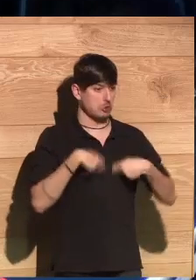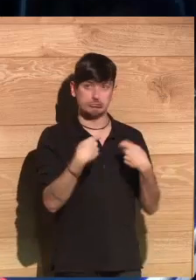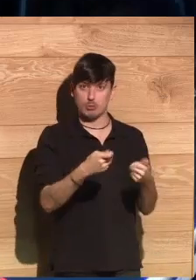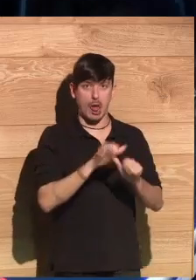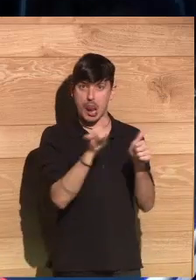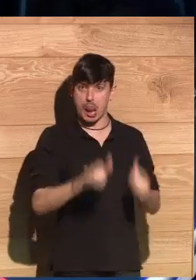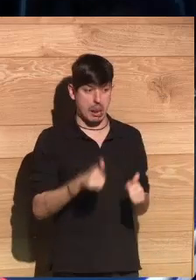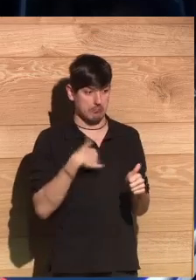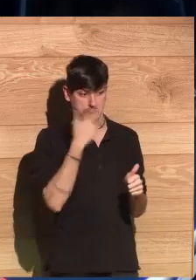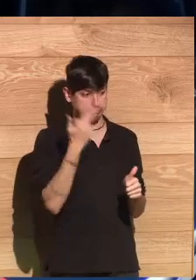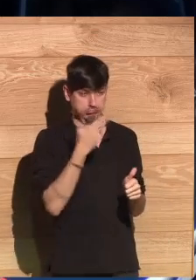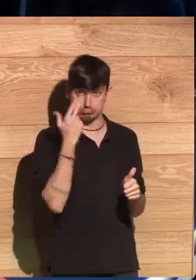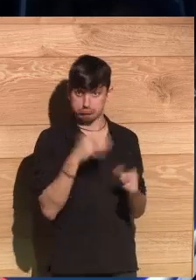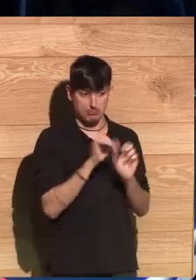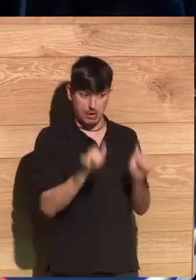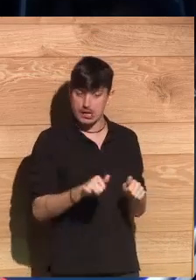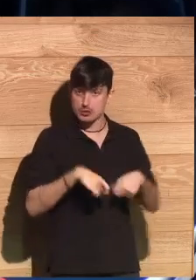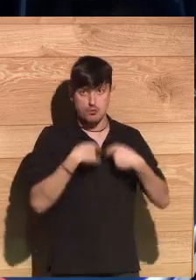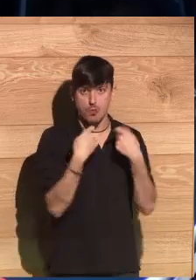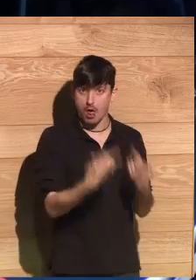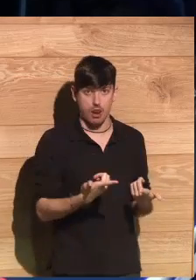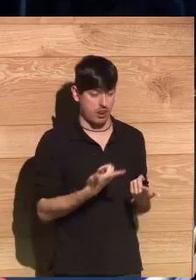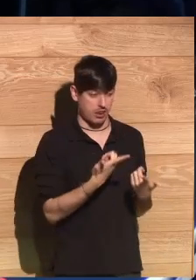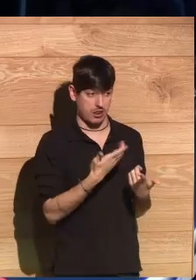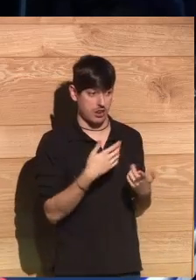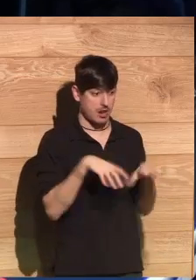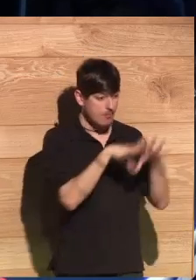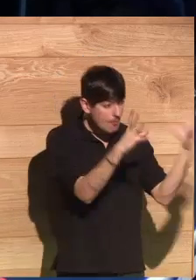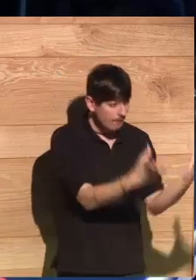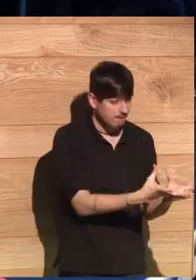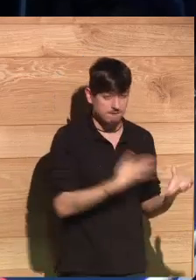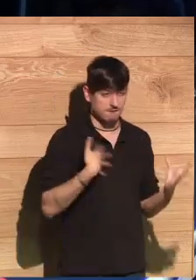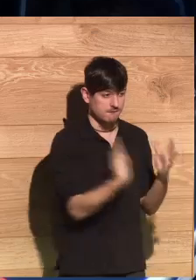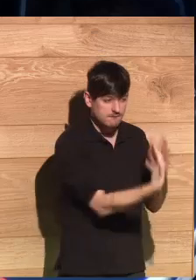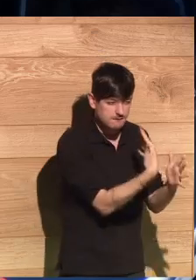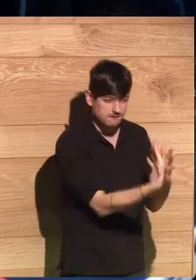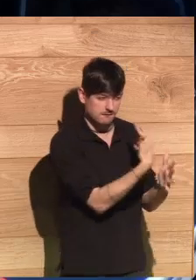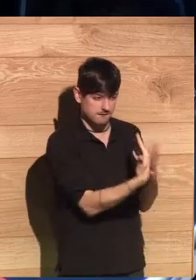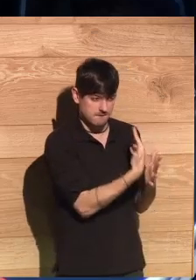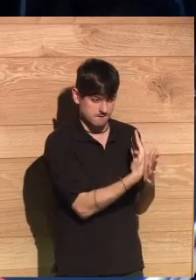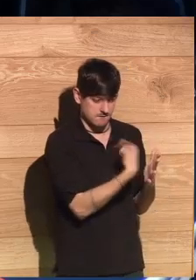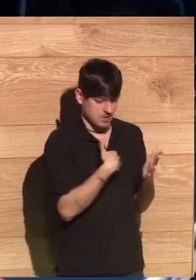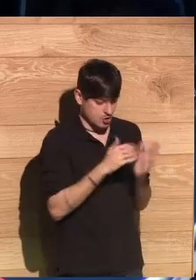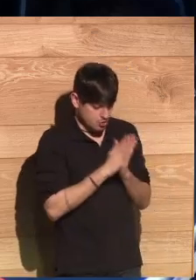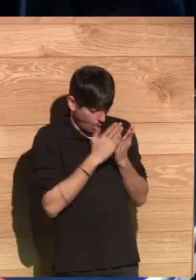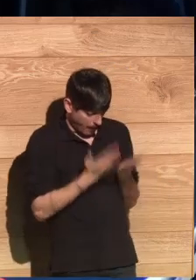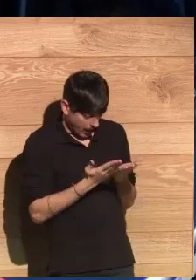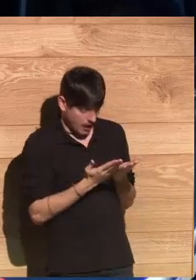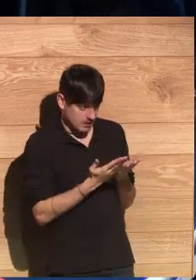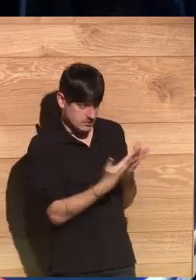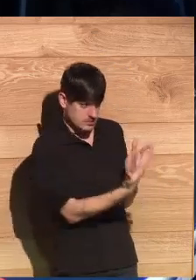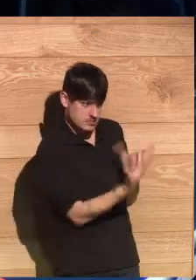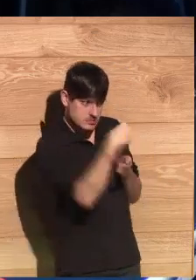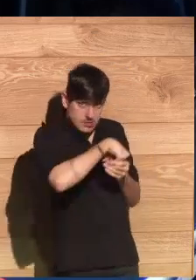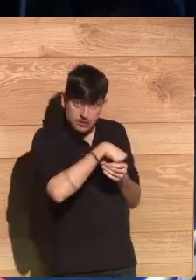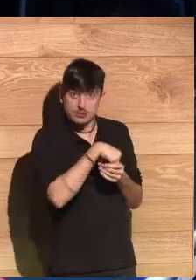natural, como si el mundo que quisiera explicar se construía a través de una novela. Antes